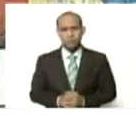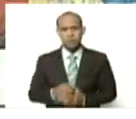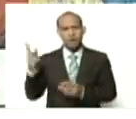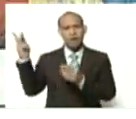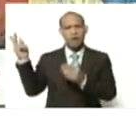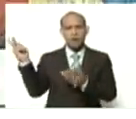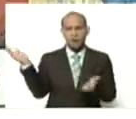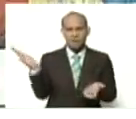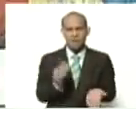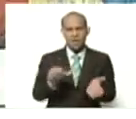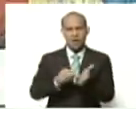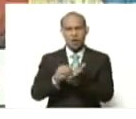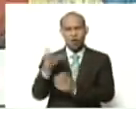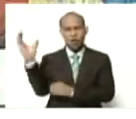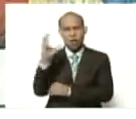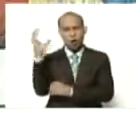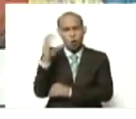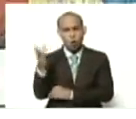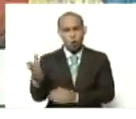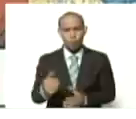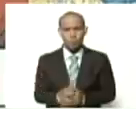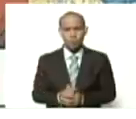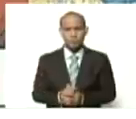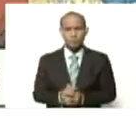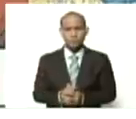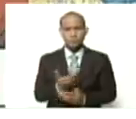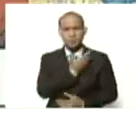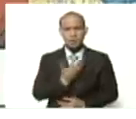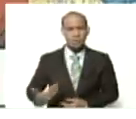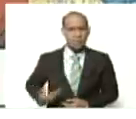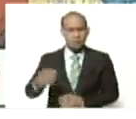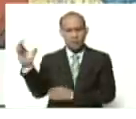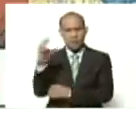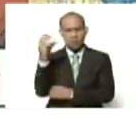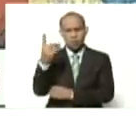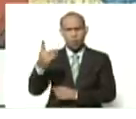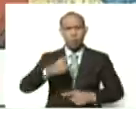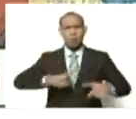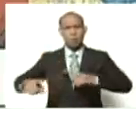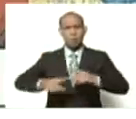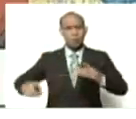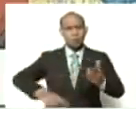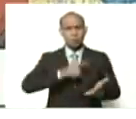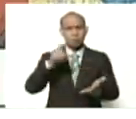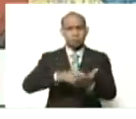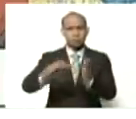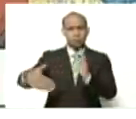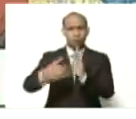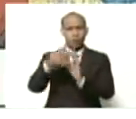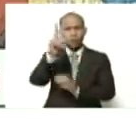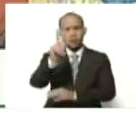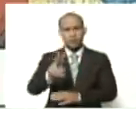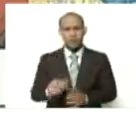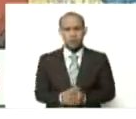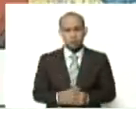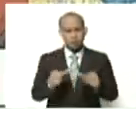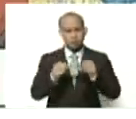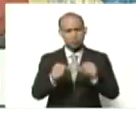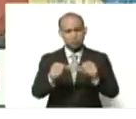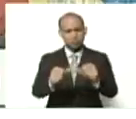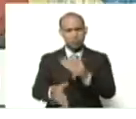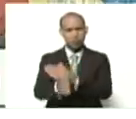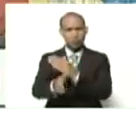Bogotá, de Colombia. Iván Duque personalmente dirige todos los planes para hacerle daño a Venezuela